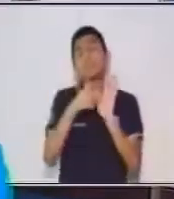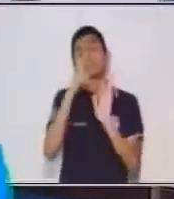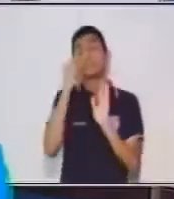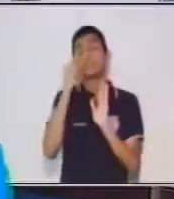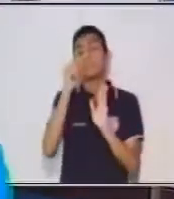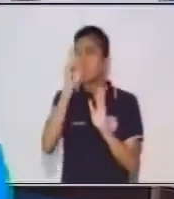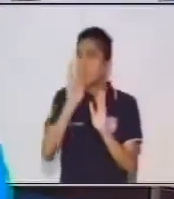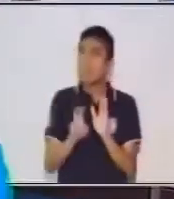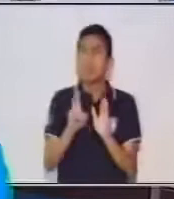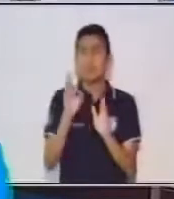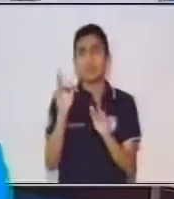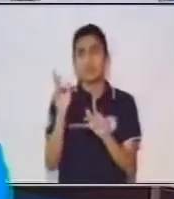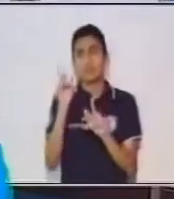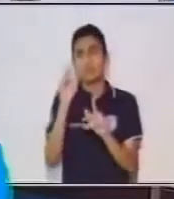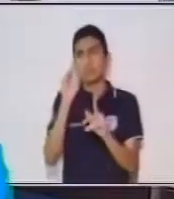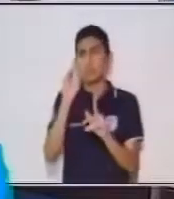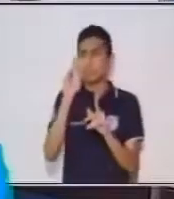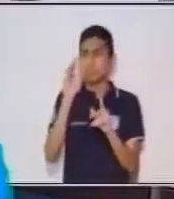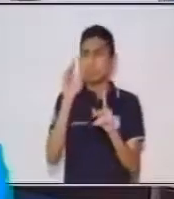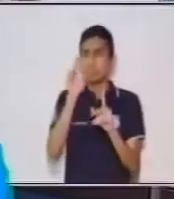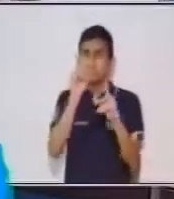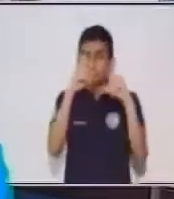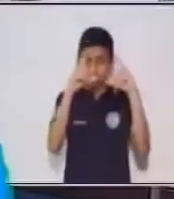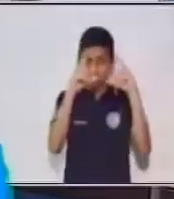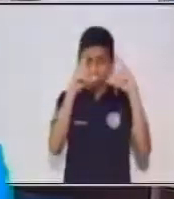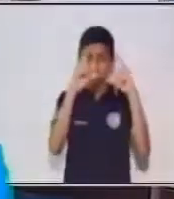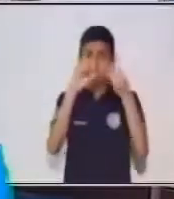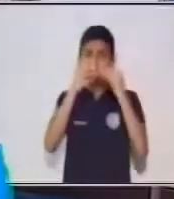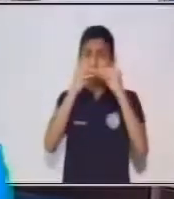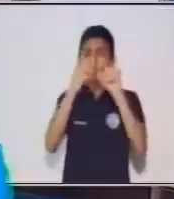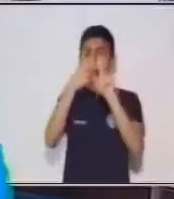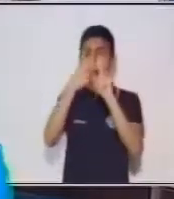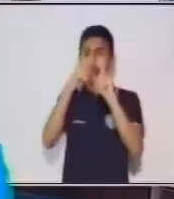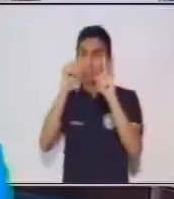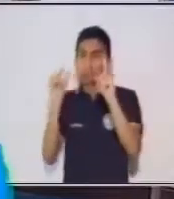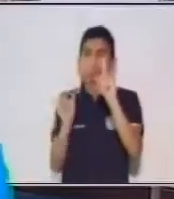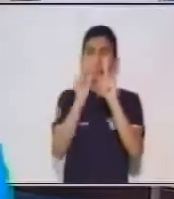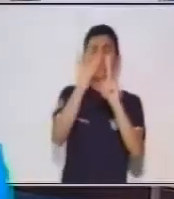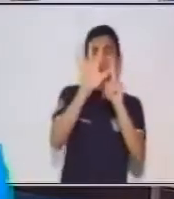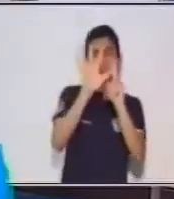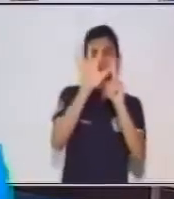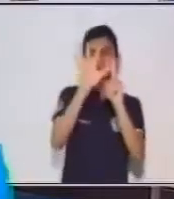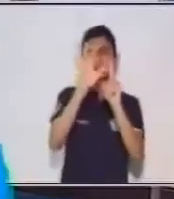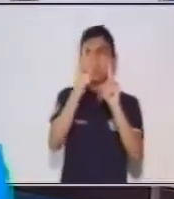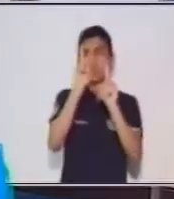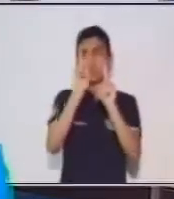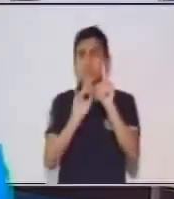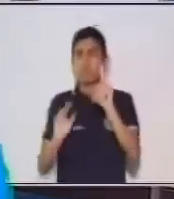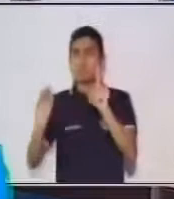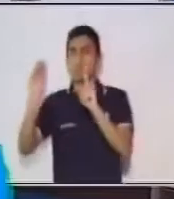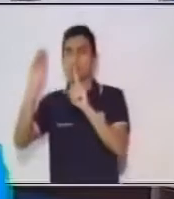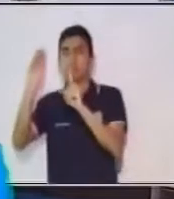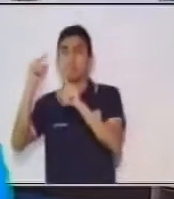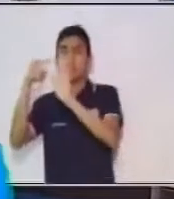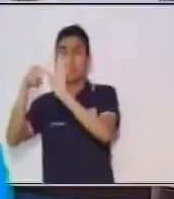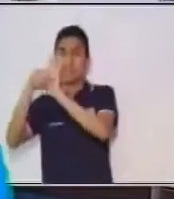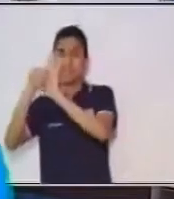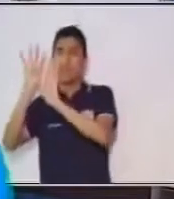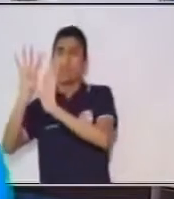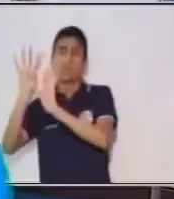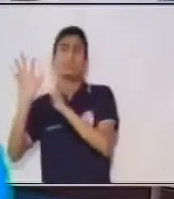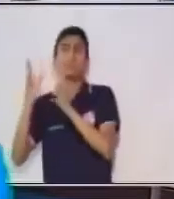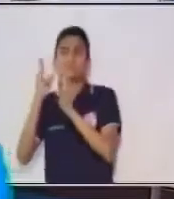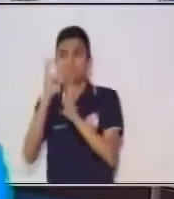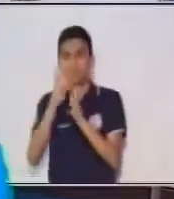de colocar a 9 en la parte positiva y a 4 en la negativa.